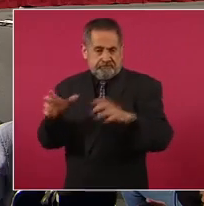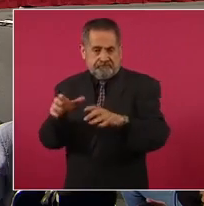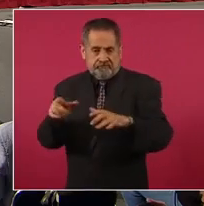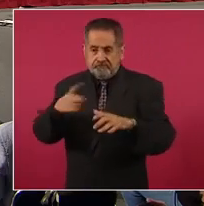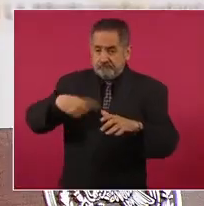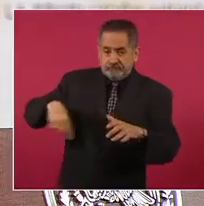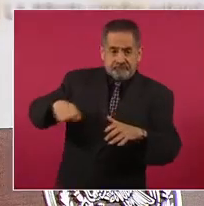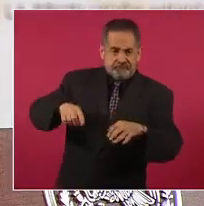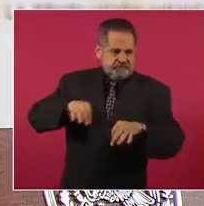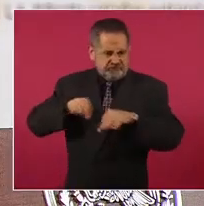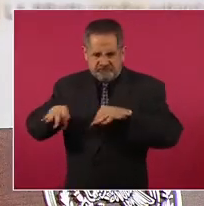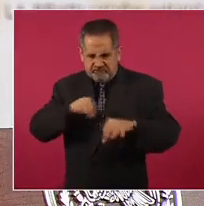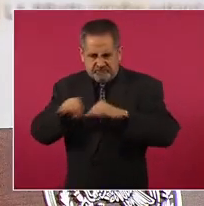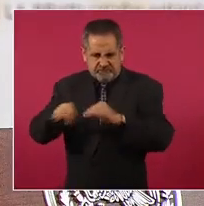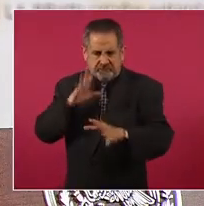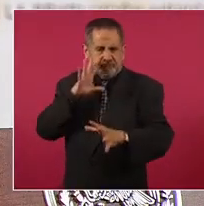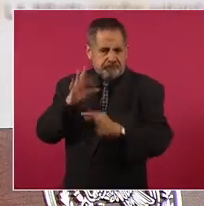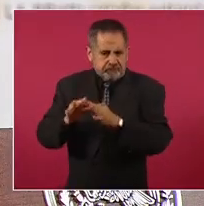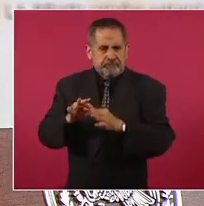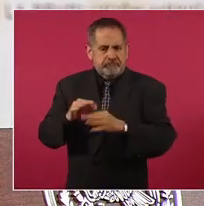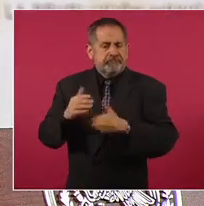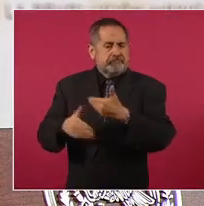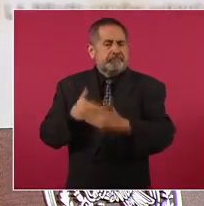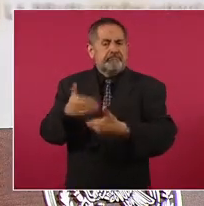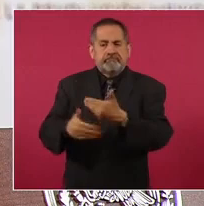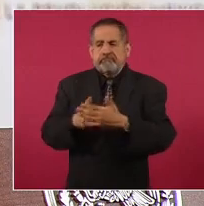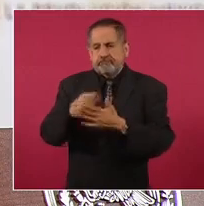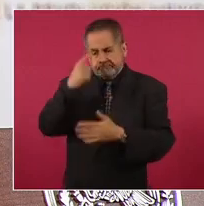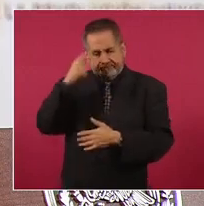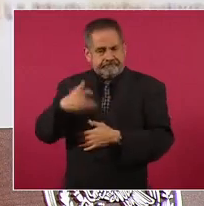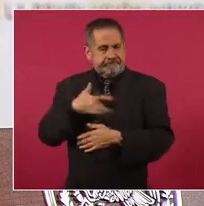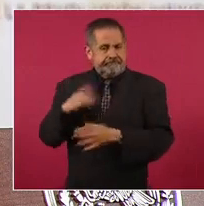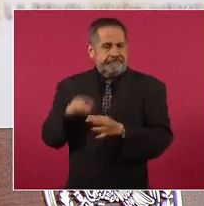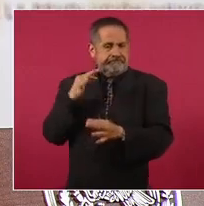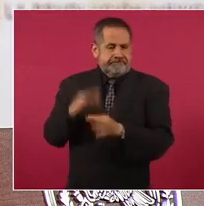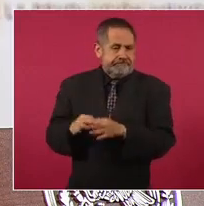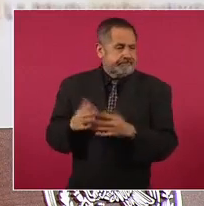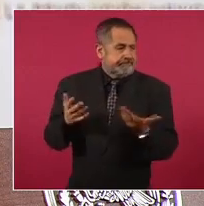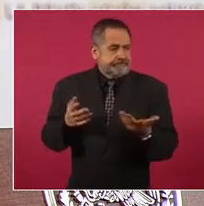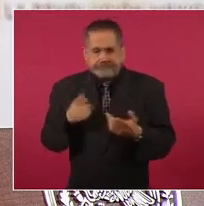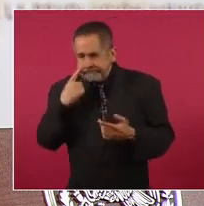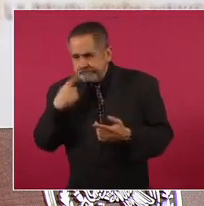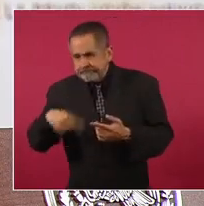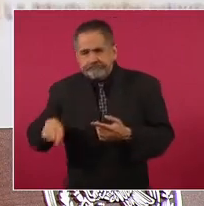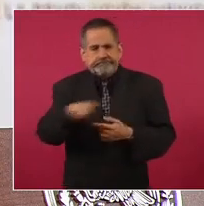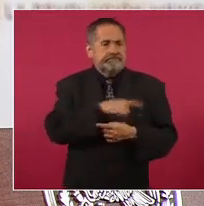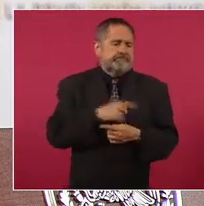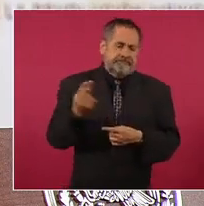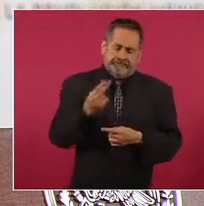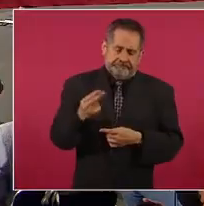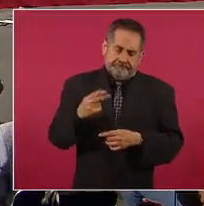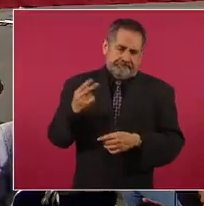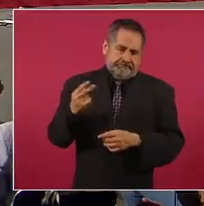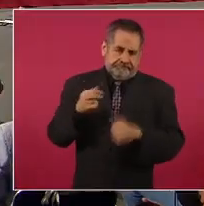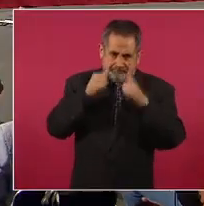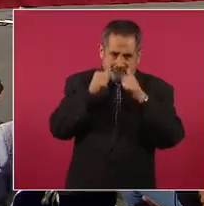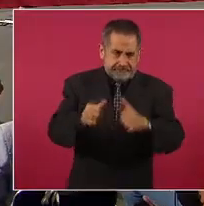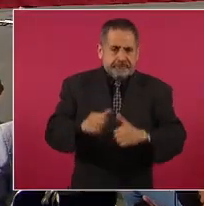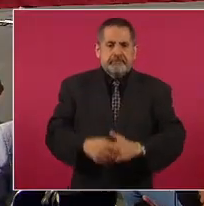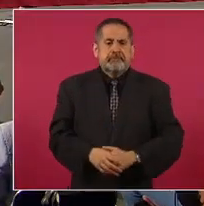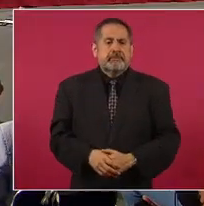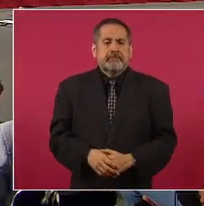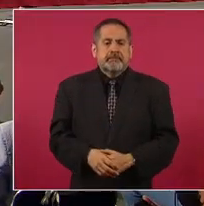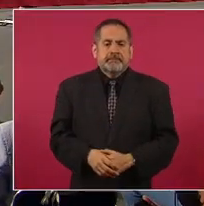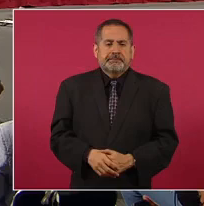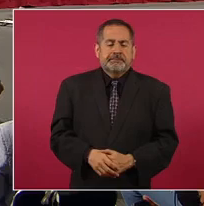puedan cumplir con la demanda y exigencias que el mecanismo y sus beneficiarios imponen.